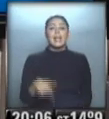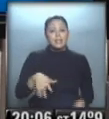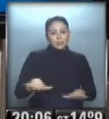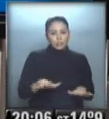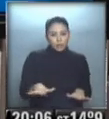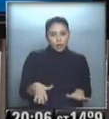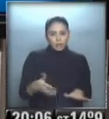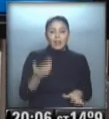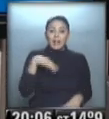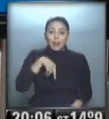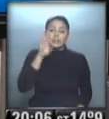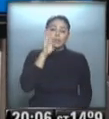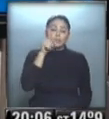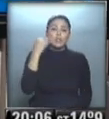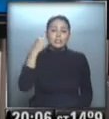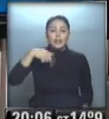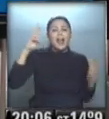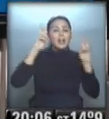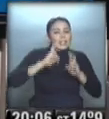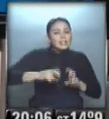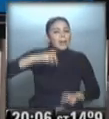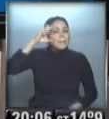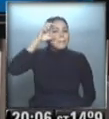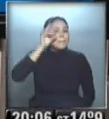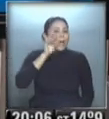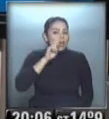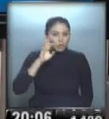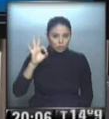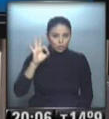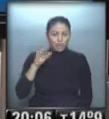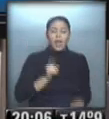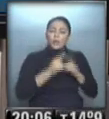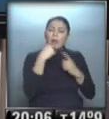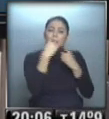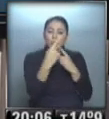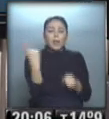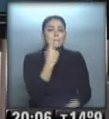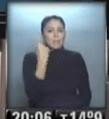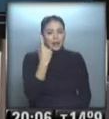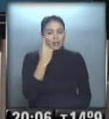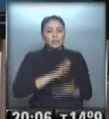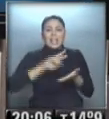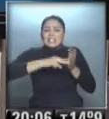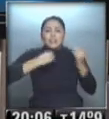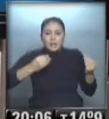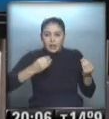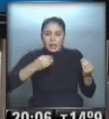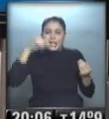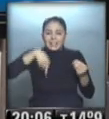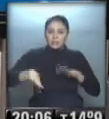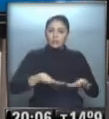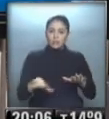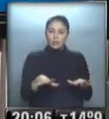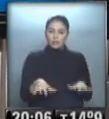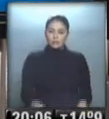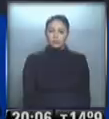Esta situación planteada en los Estados Unidos ya la está analizando Pedro Brigger. Pedro, algunas preguntas. La primera tiene que ver qué significa políticamente esta